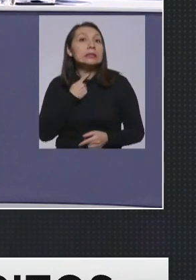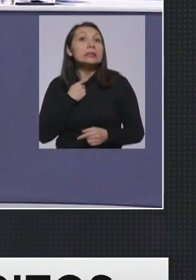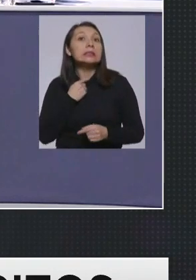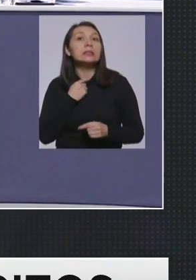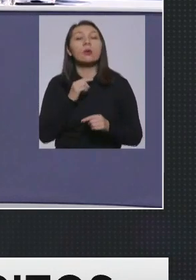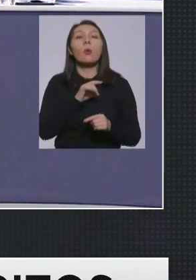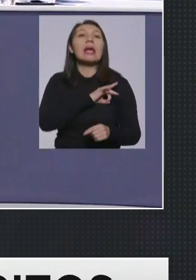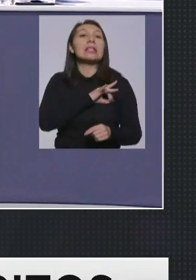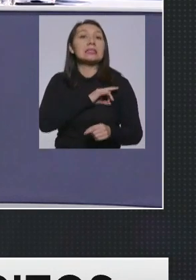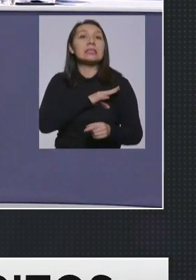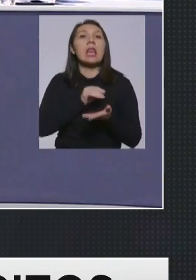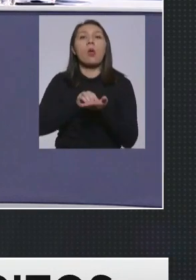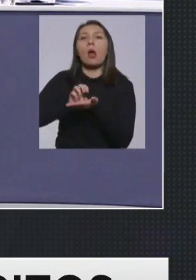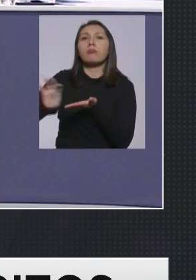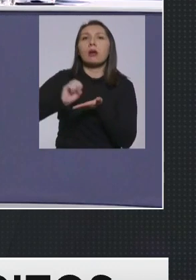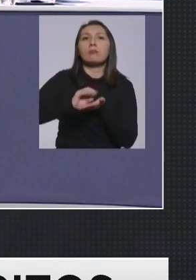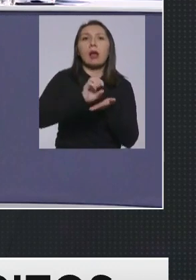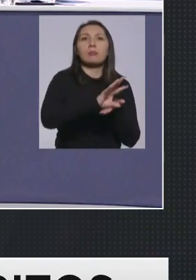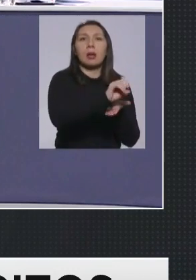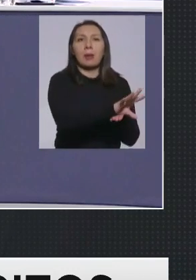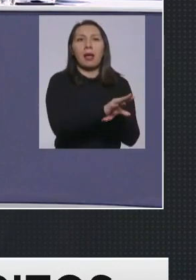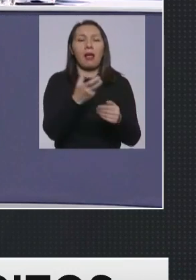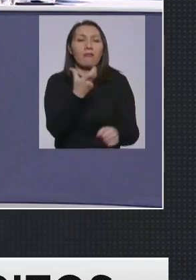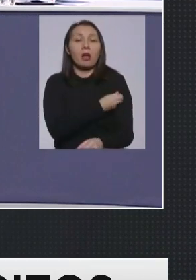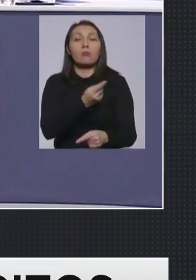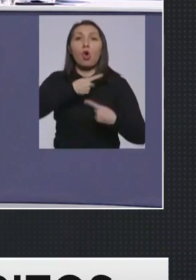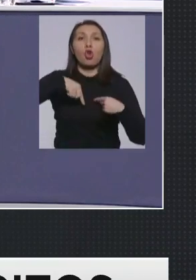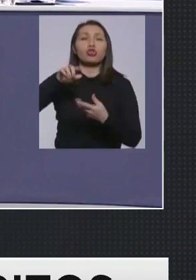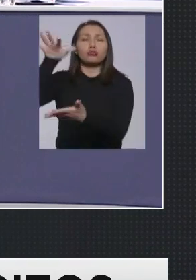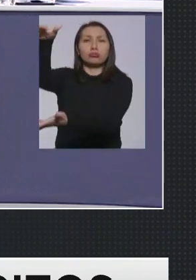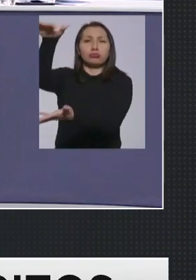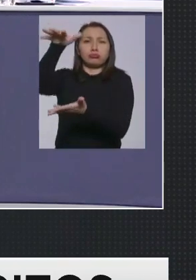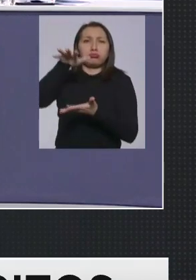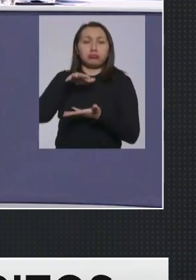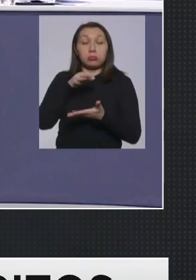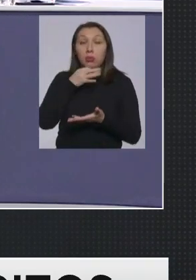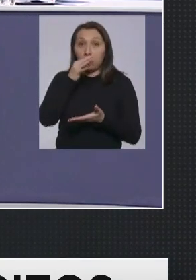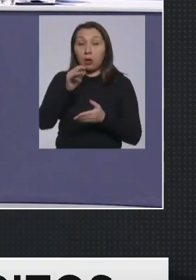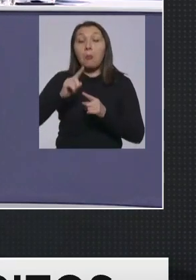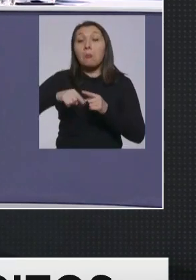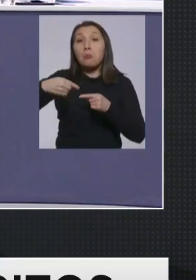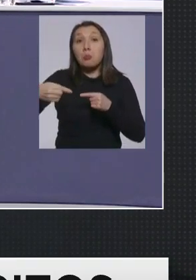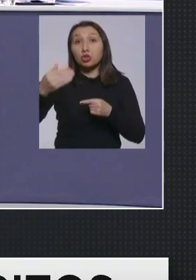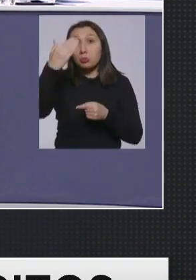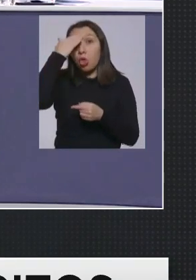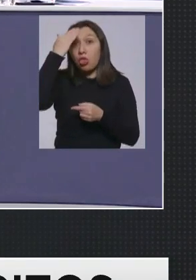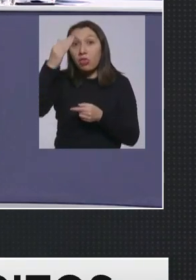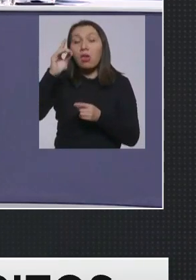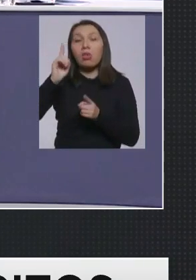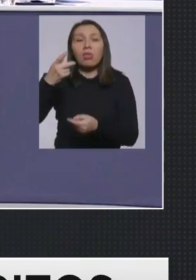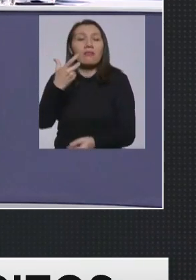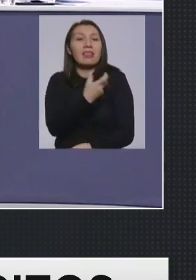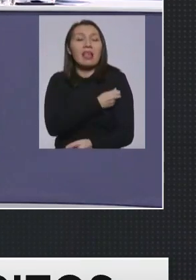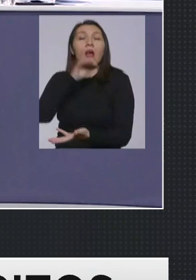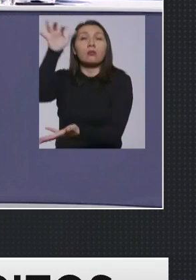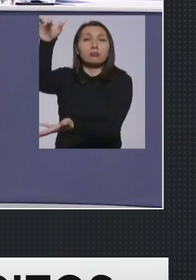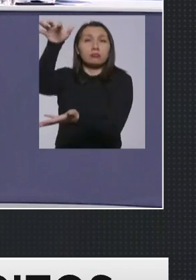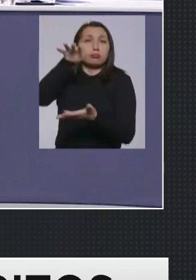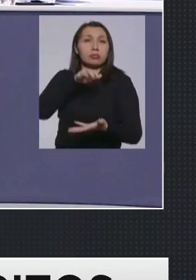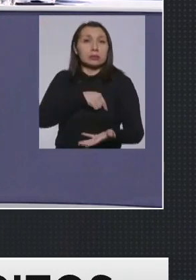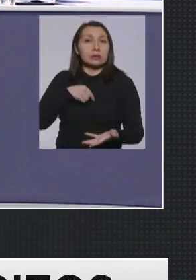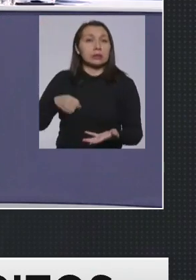fuera el distribuidor de esta vacuna y que incluso nosotros debiéramos recibir éxito en los próximos días vacunas justamente respecto